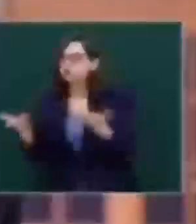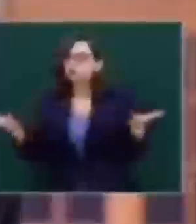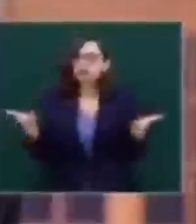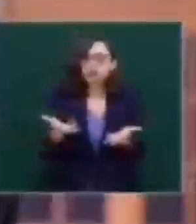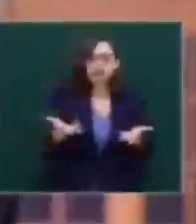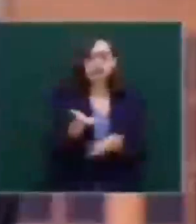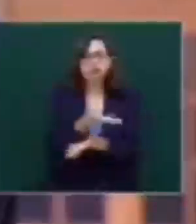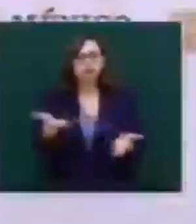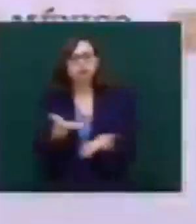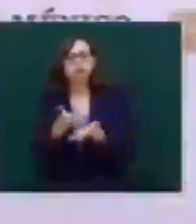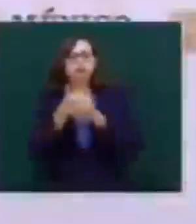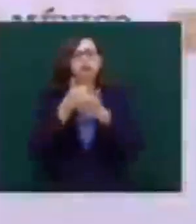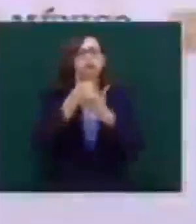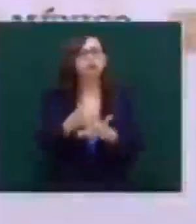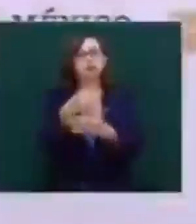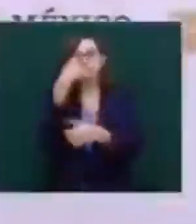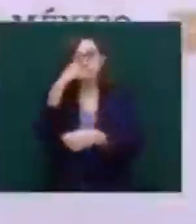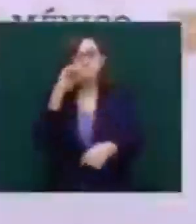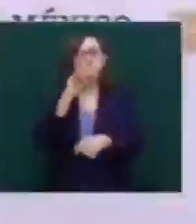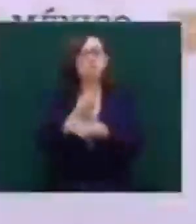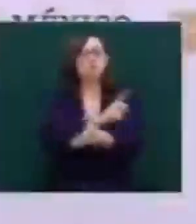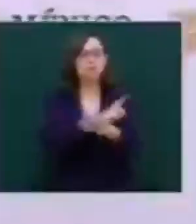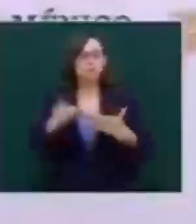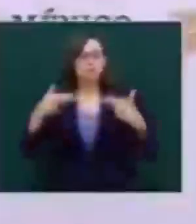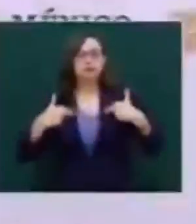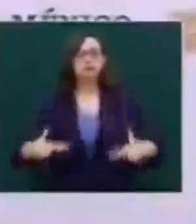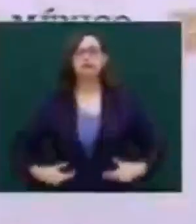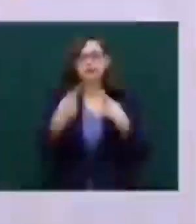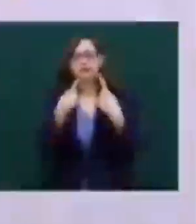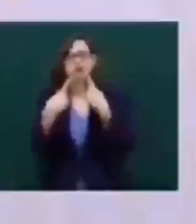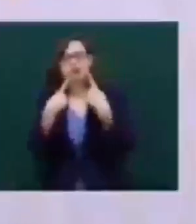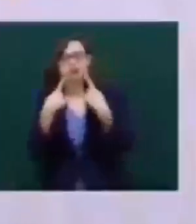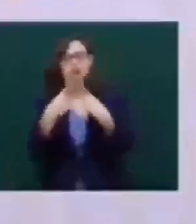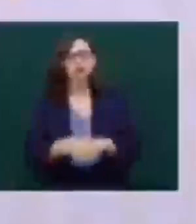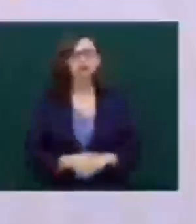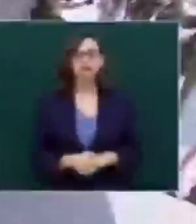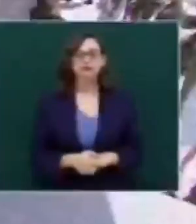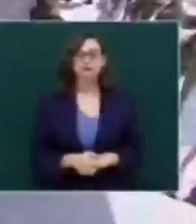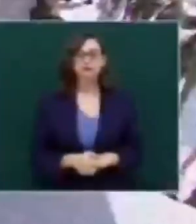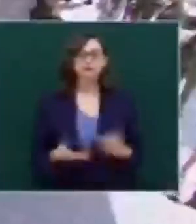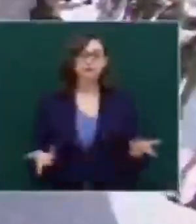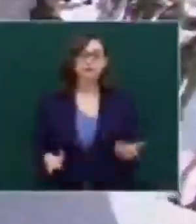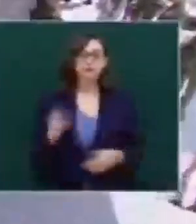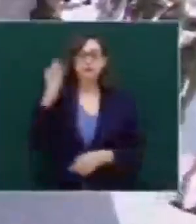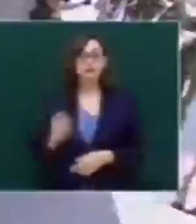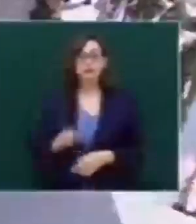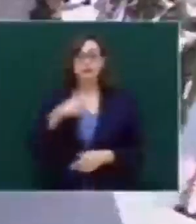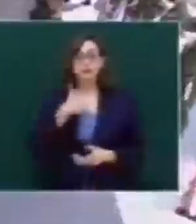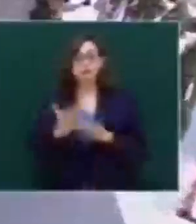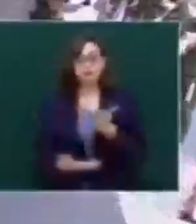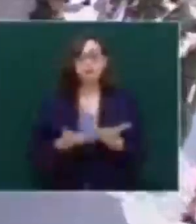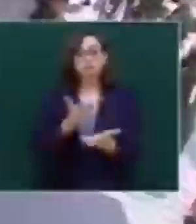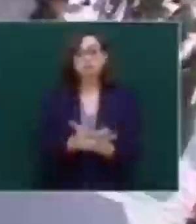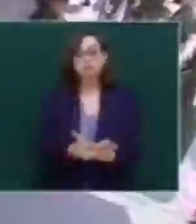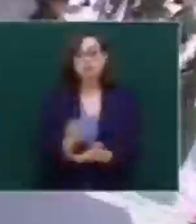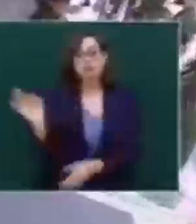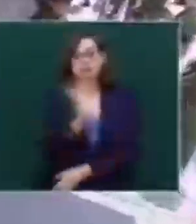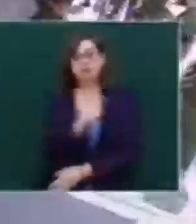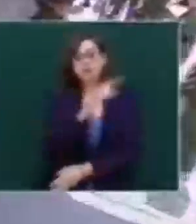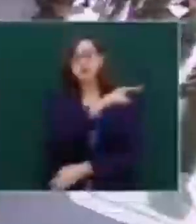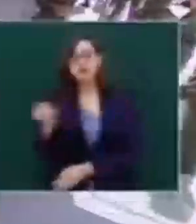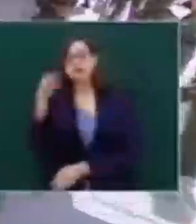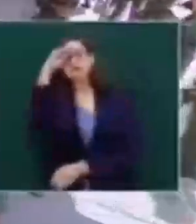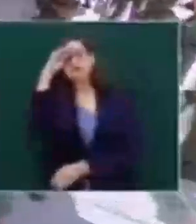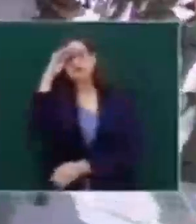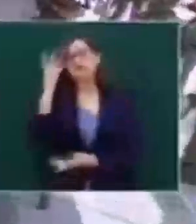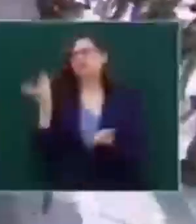en asuntos de derechos humanos y de democracia. Lo aquí planteado puede parecer una utopía.